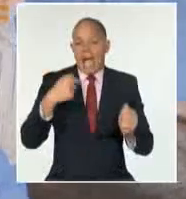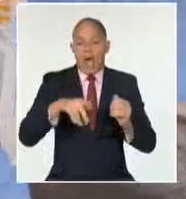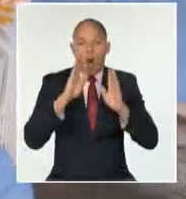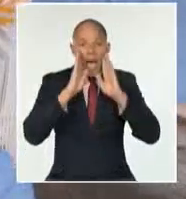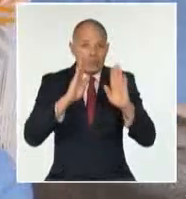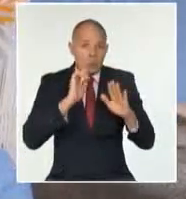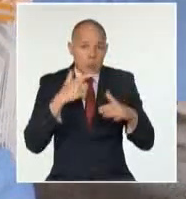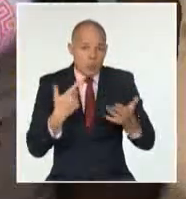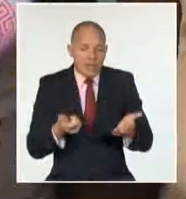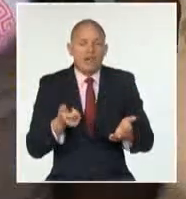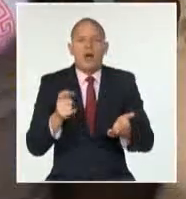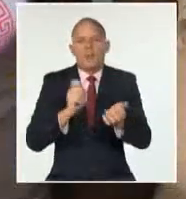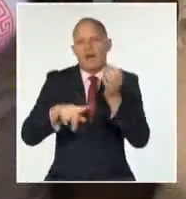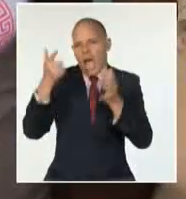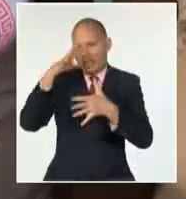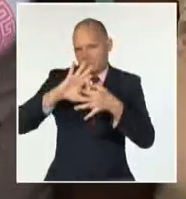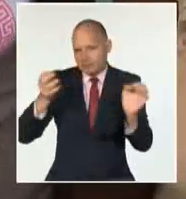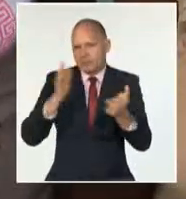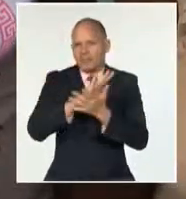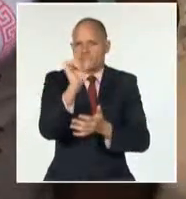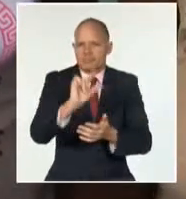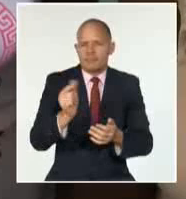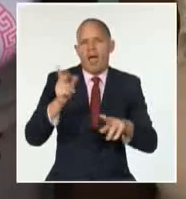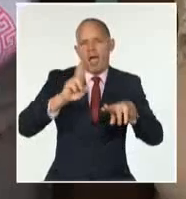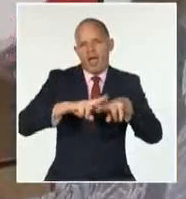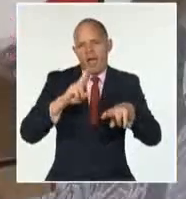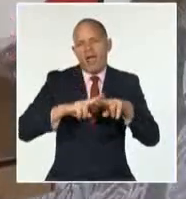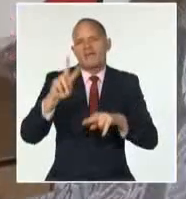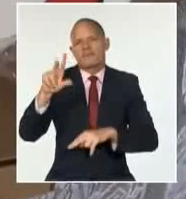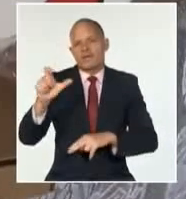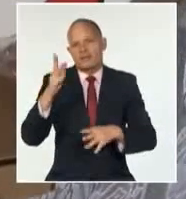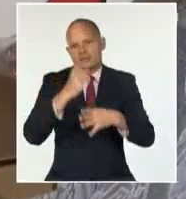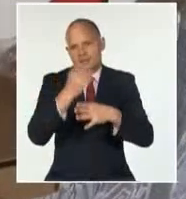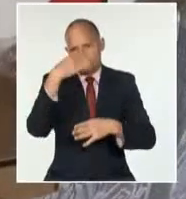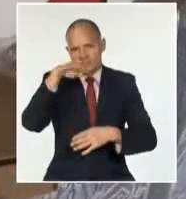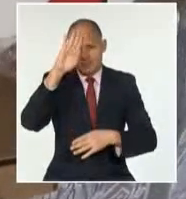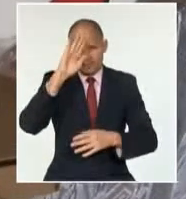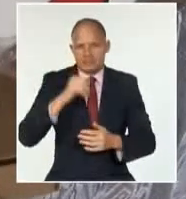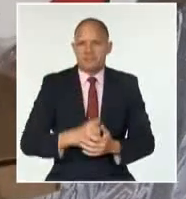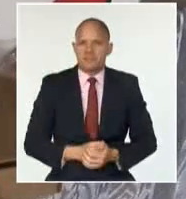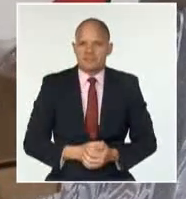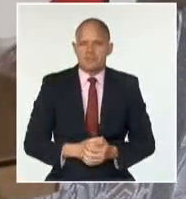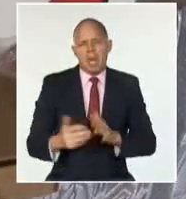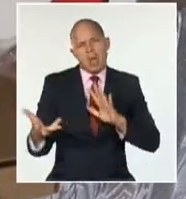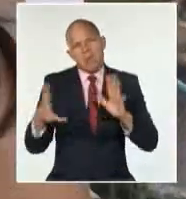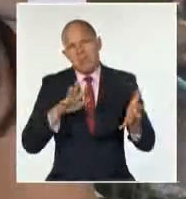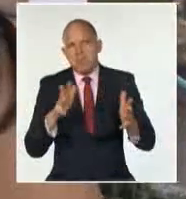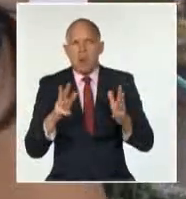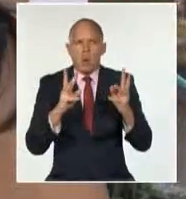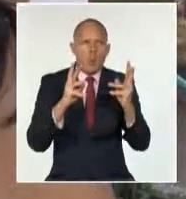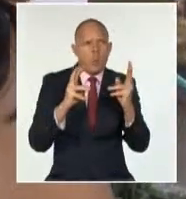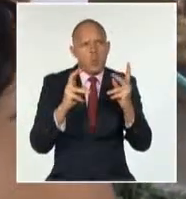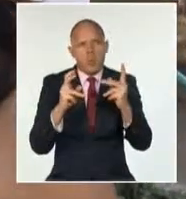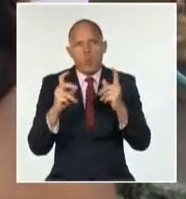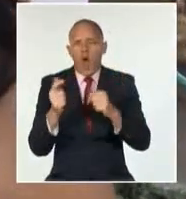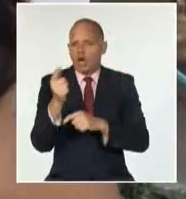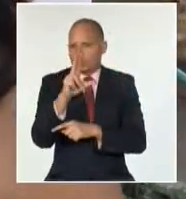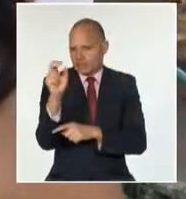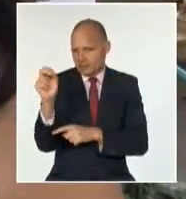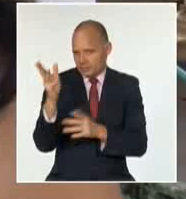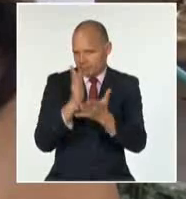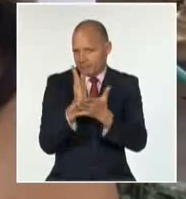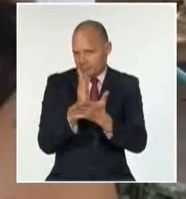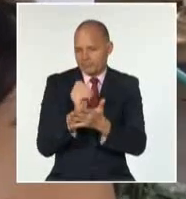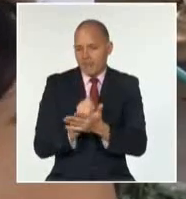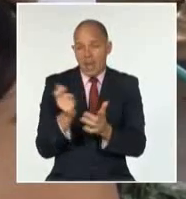de Artemisa, Mayabeque, La Habana, Villa Clara y Santiago de Cuba. Alrededor de 200 escuelas en todo el país, sobre todo